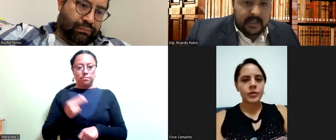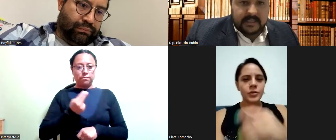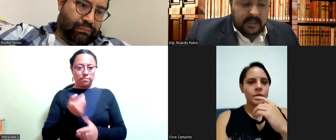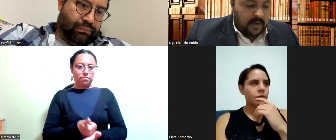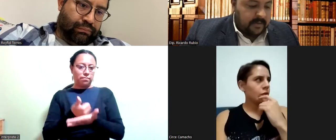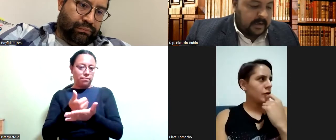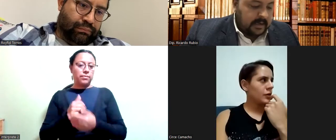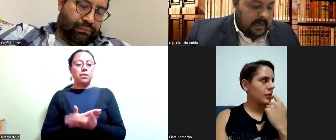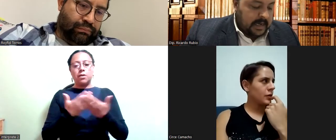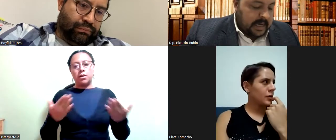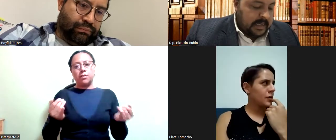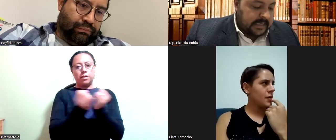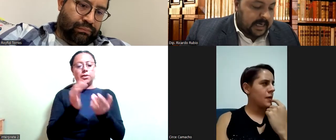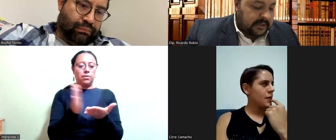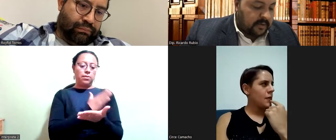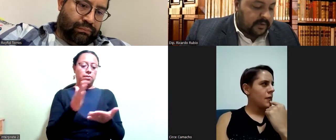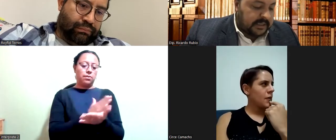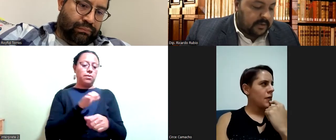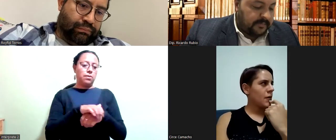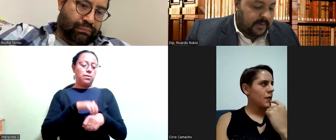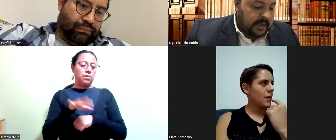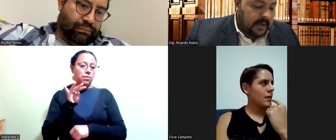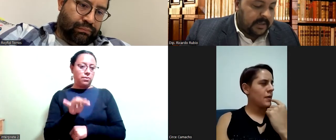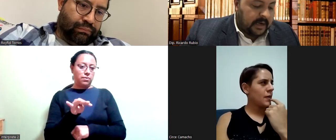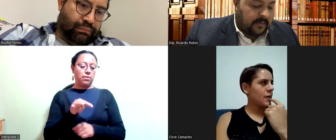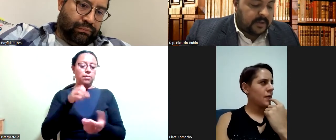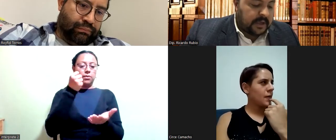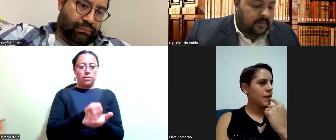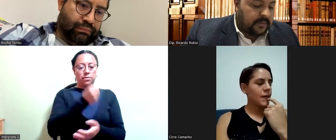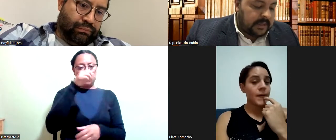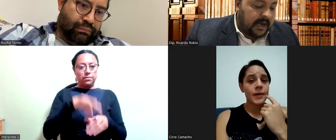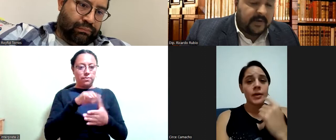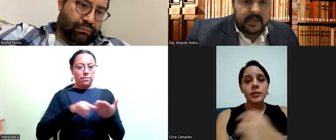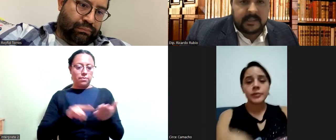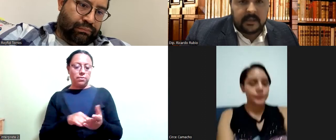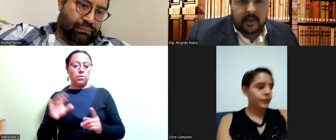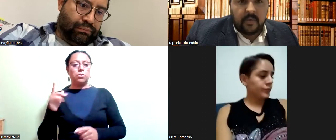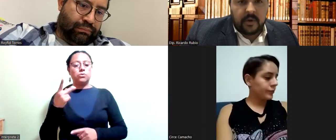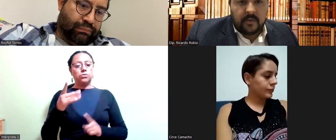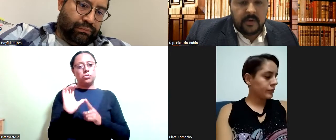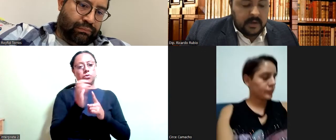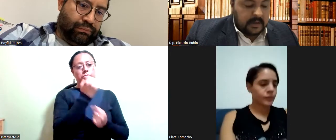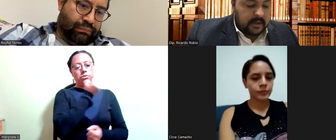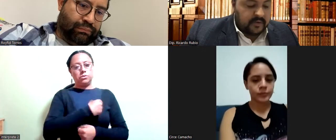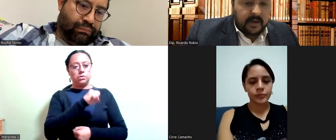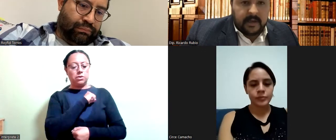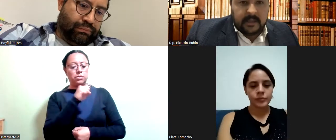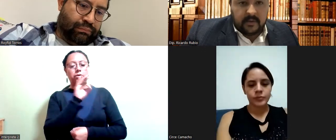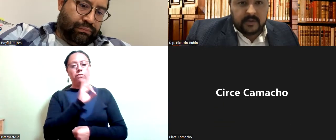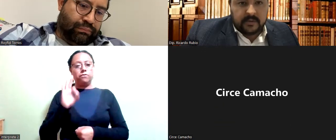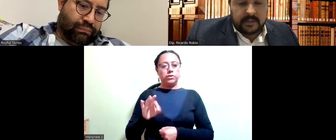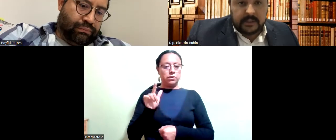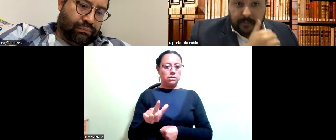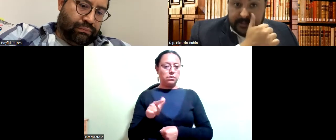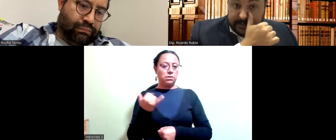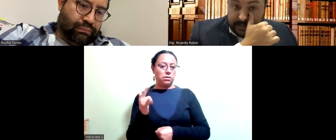la página 19 dice registro de votación que emite la Comisión de Salud y trae la fecha del 7 de junio de